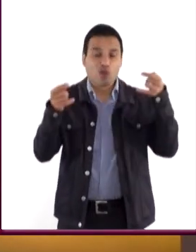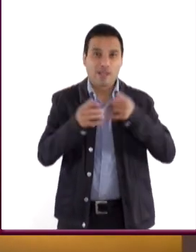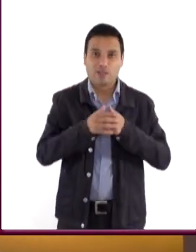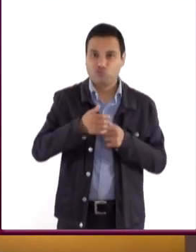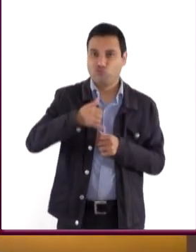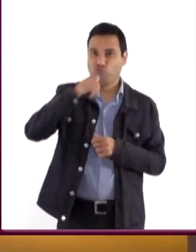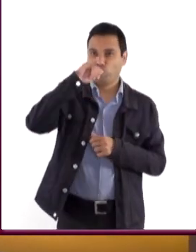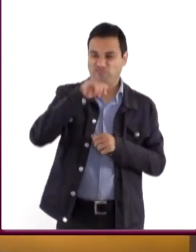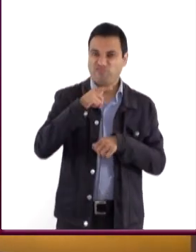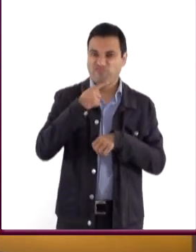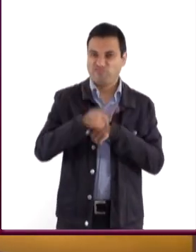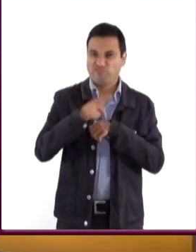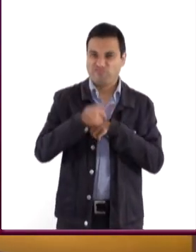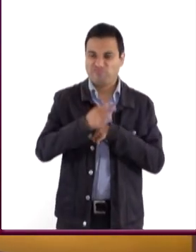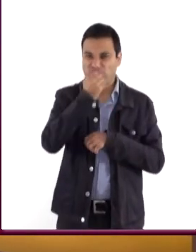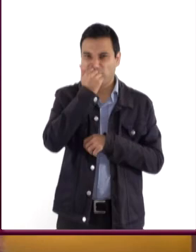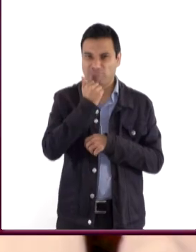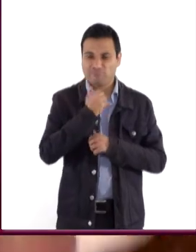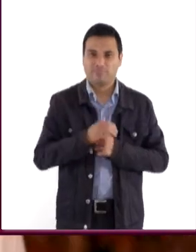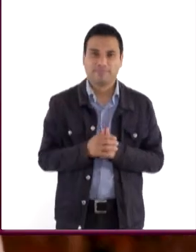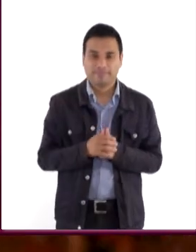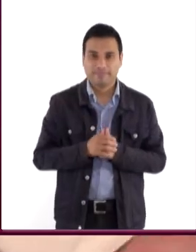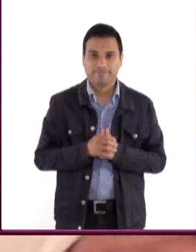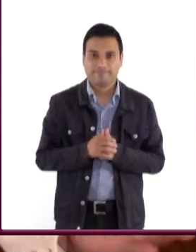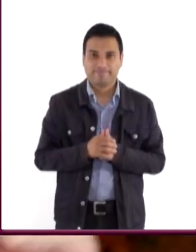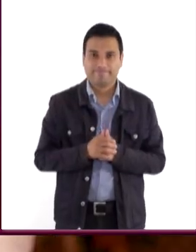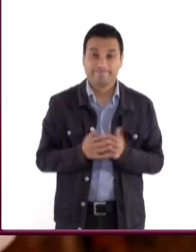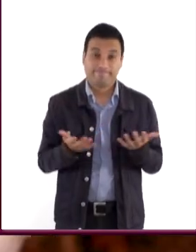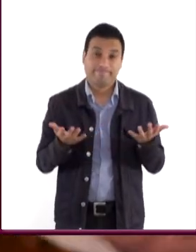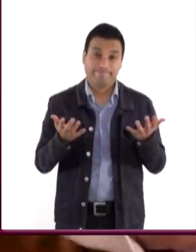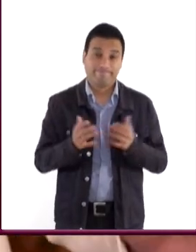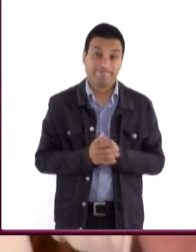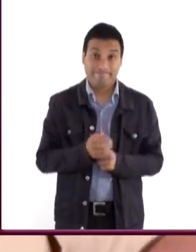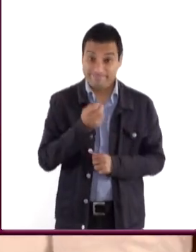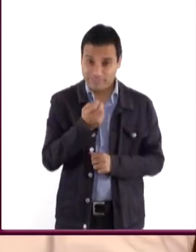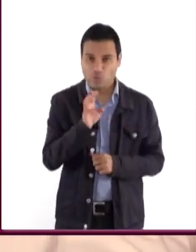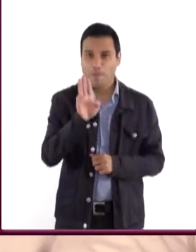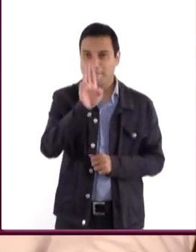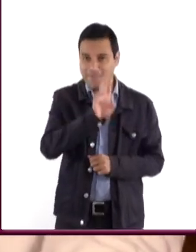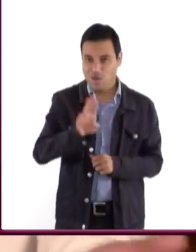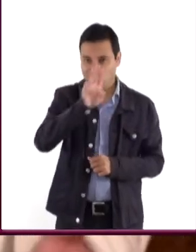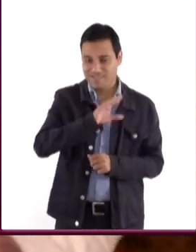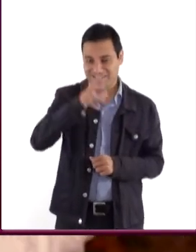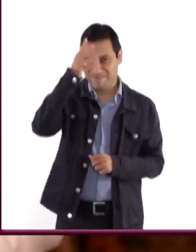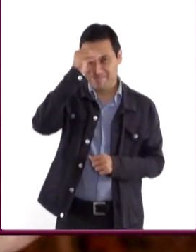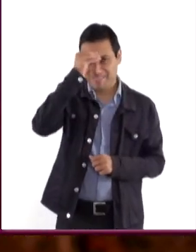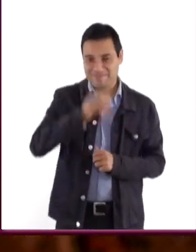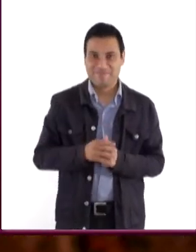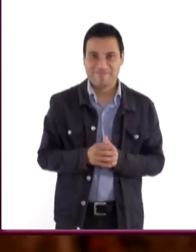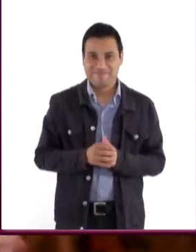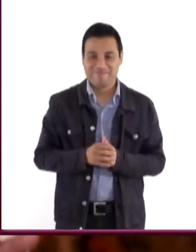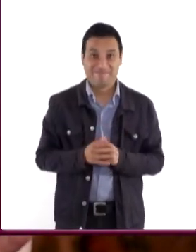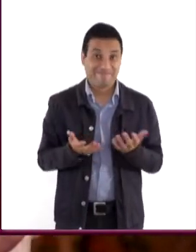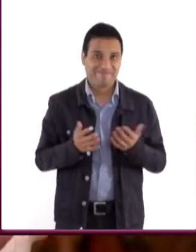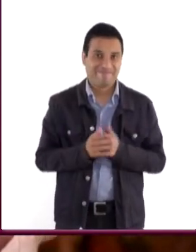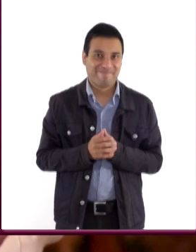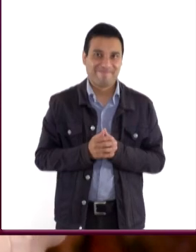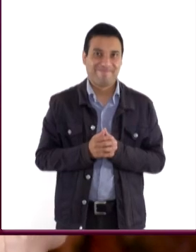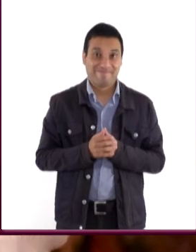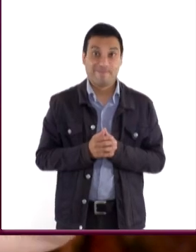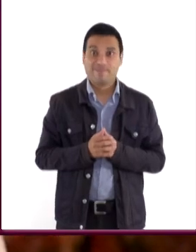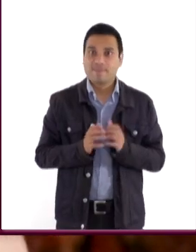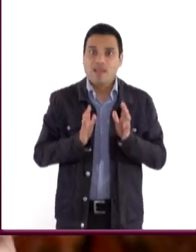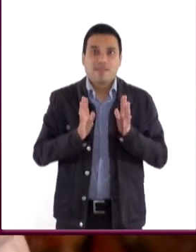tan dañina y súper azucarada. Pues a grosso modo, así fue el miércoles de Jóvenes en TV. Nos acercamos al final